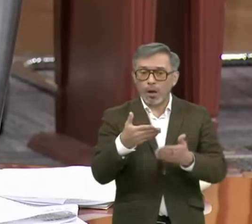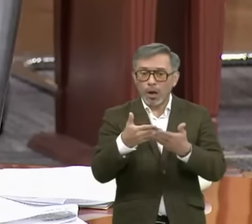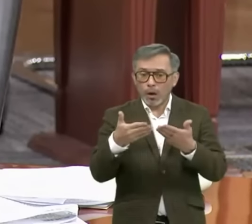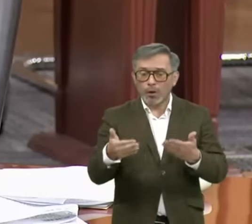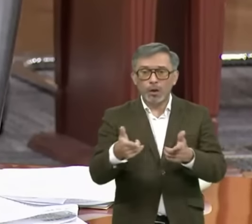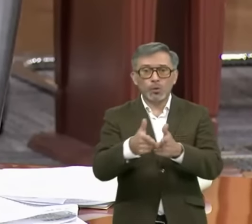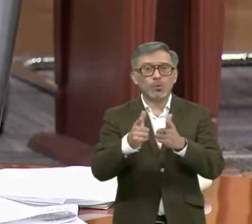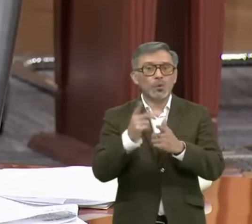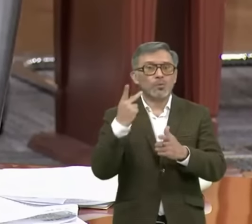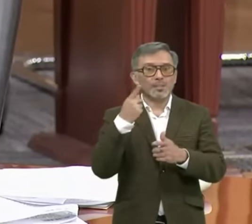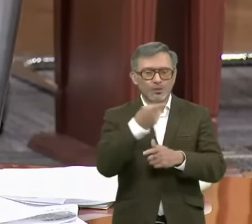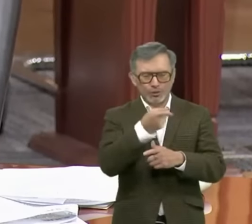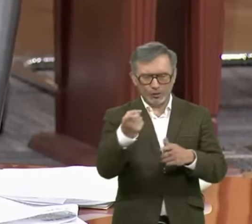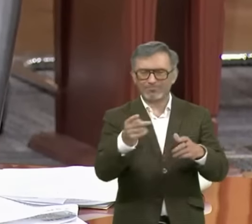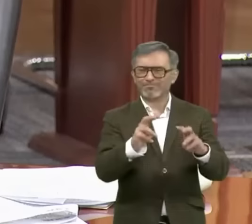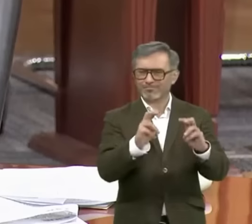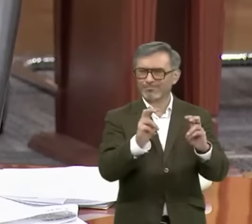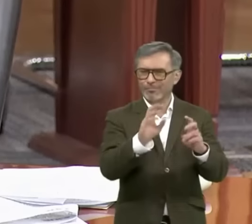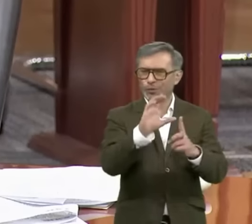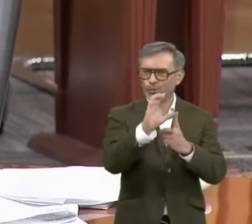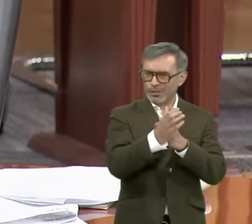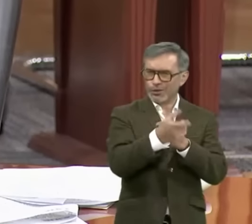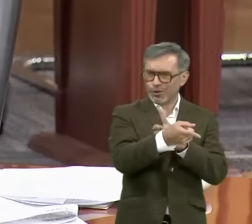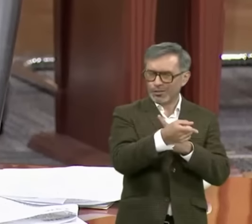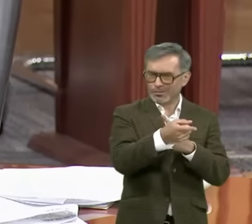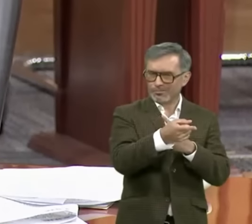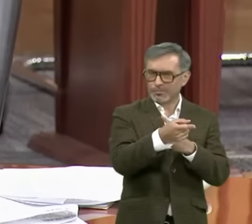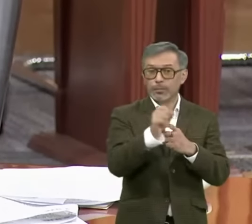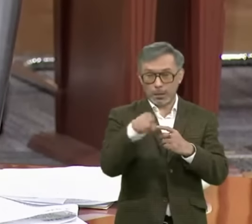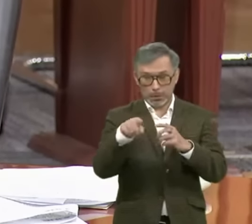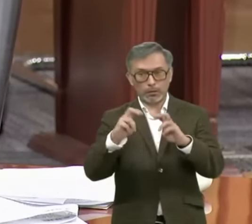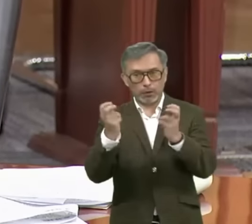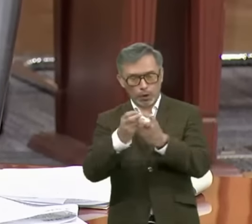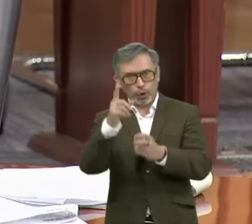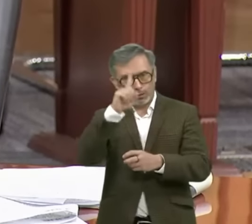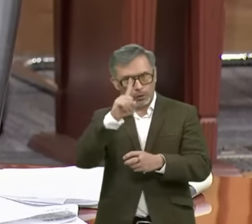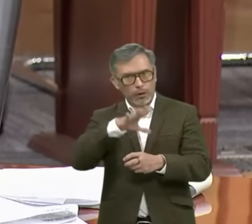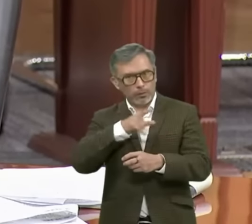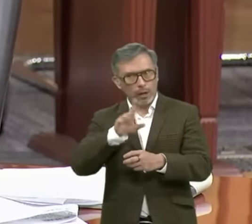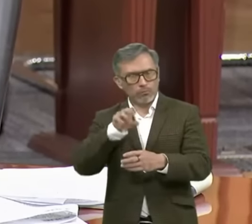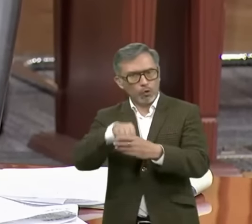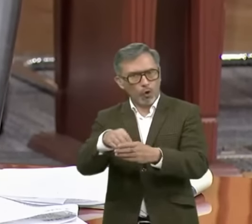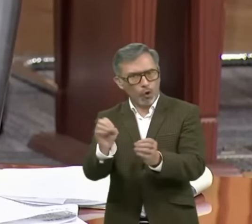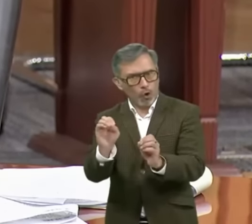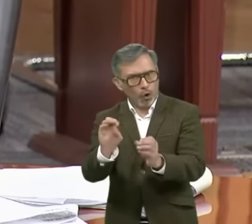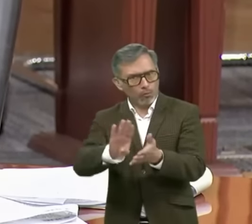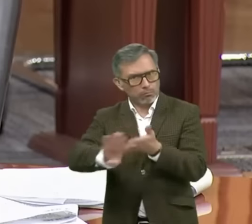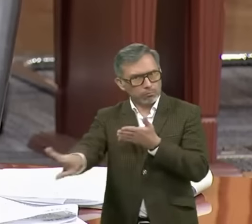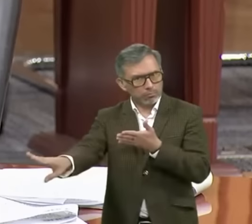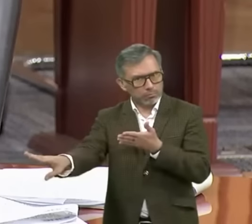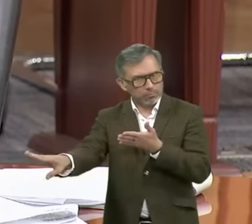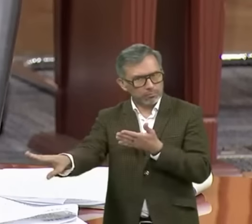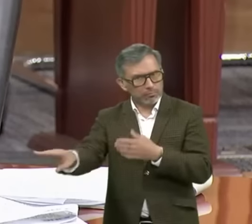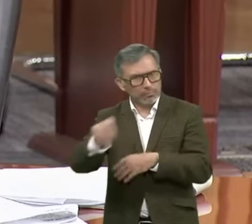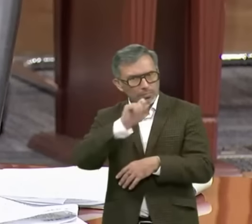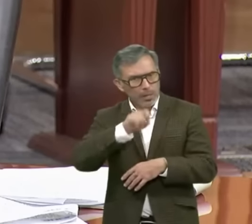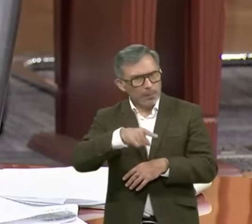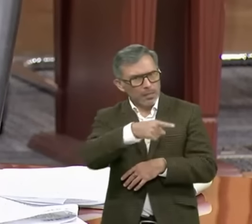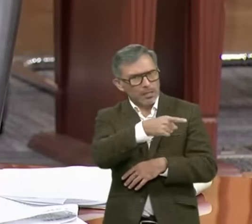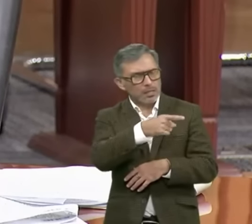del Consejo General y también en el Consejo General, y también sin representación